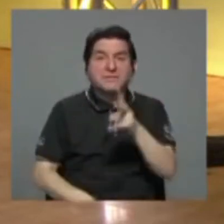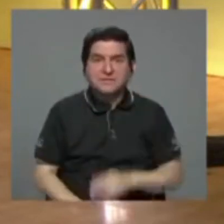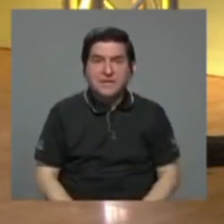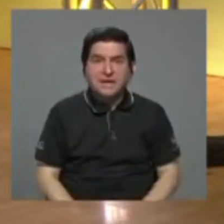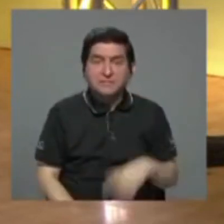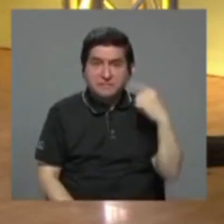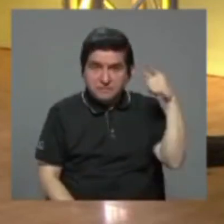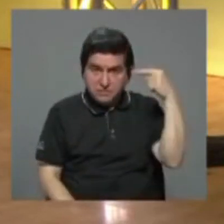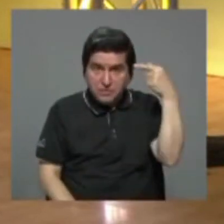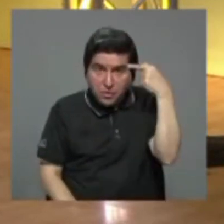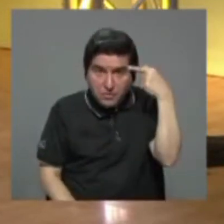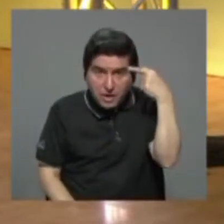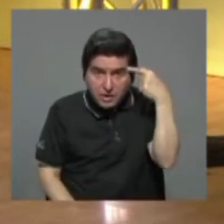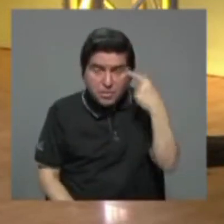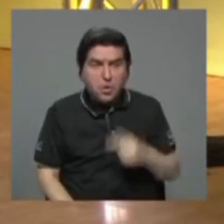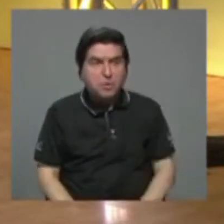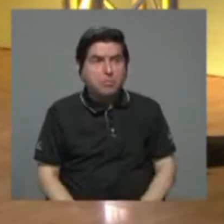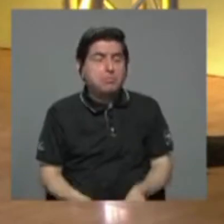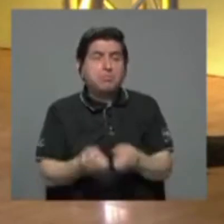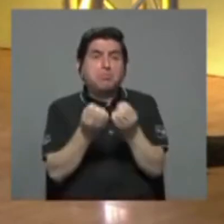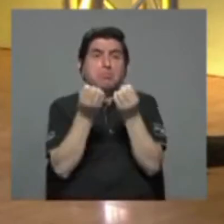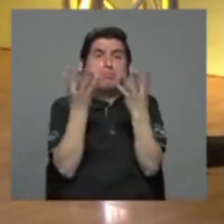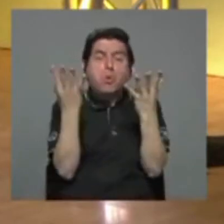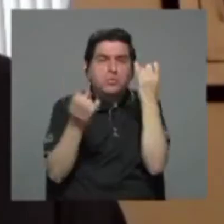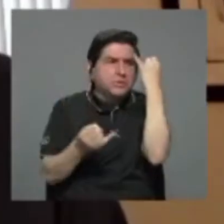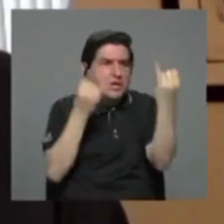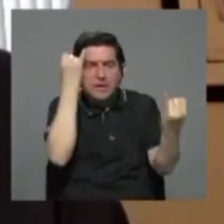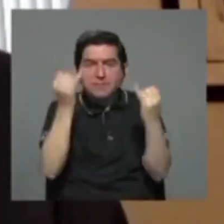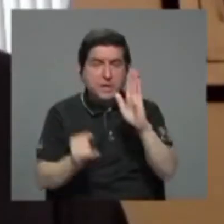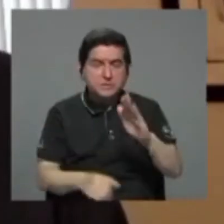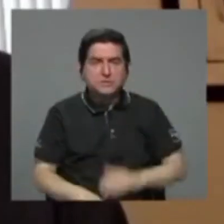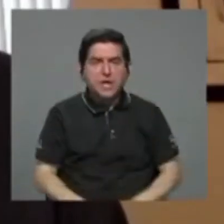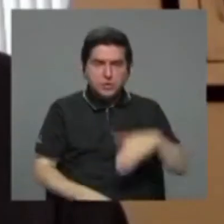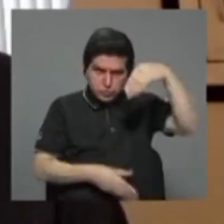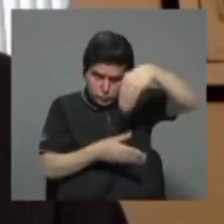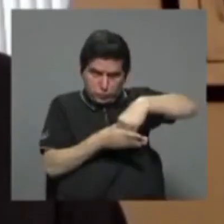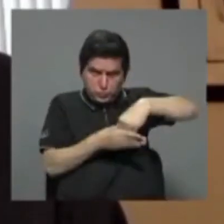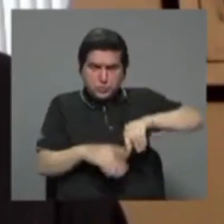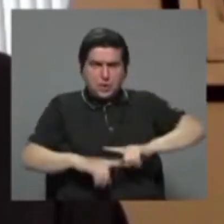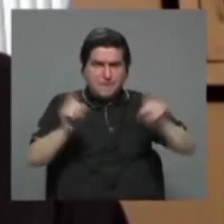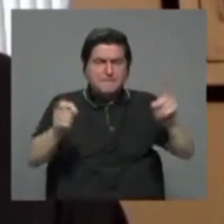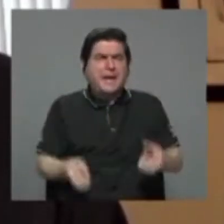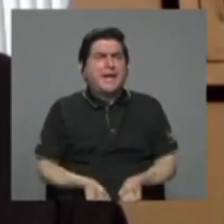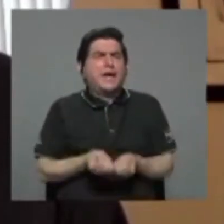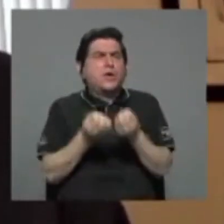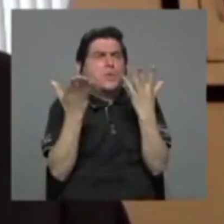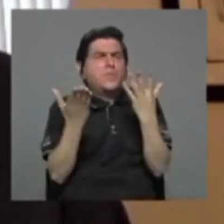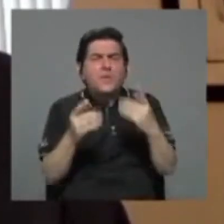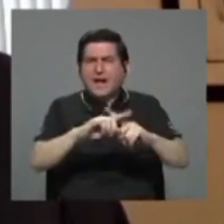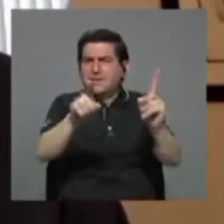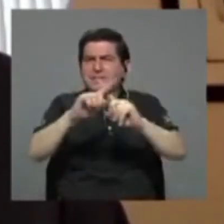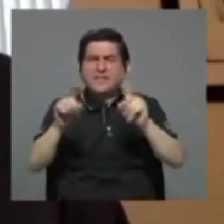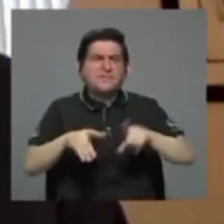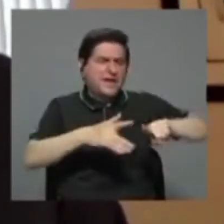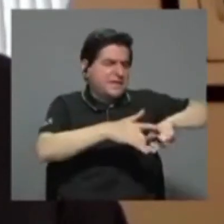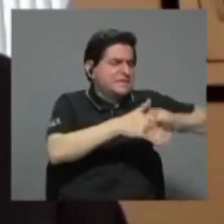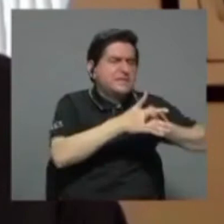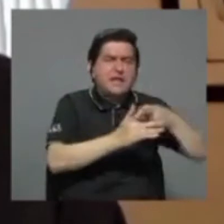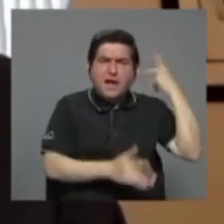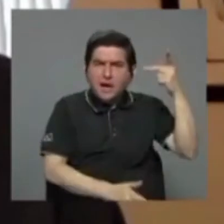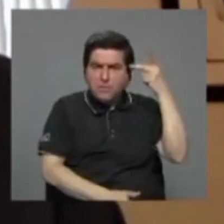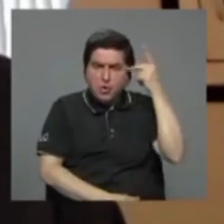un gobierno plural en su integración, pero una pluralidad de procedencias políticas que